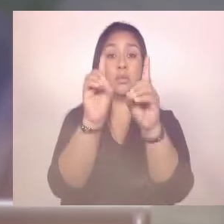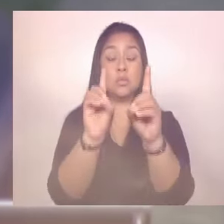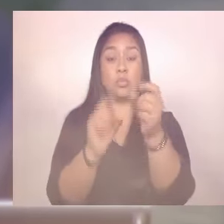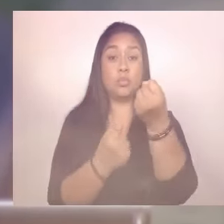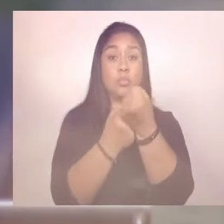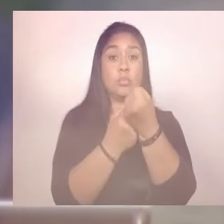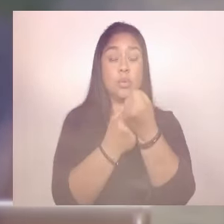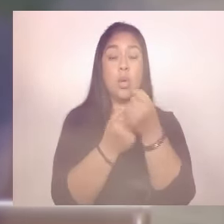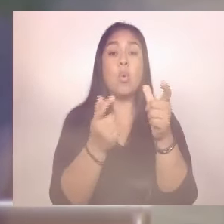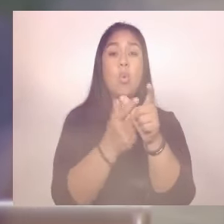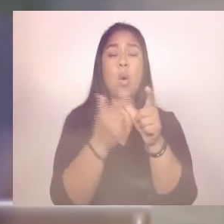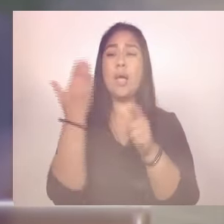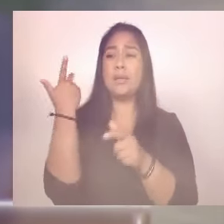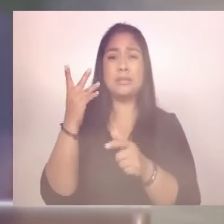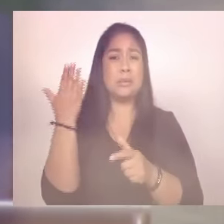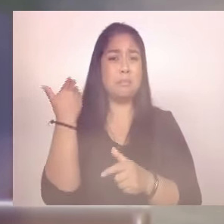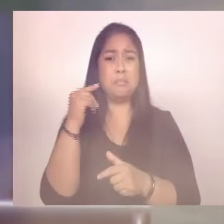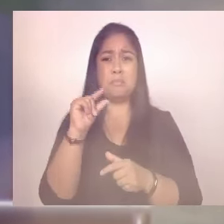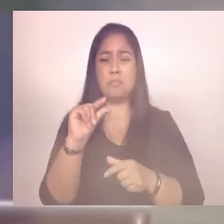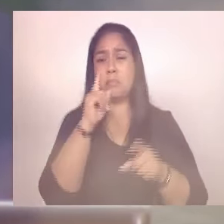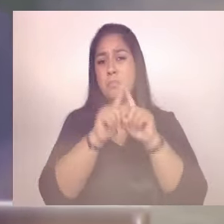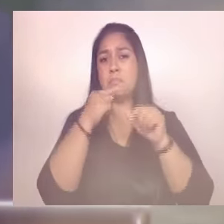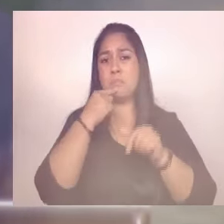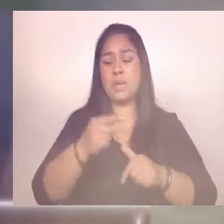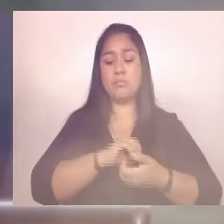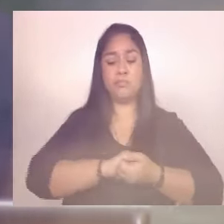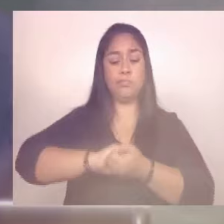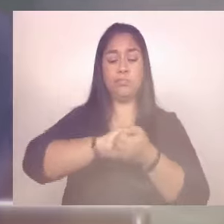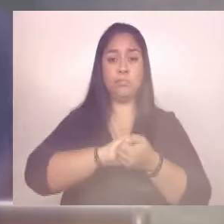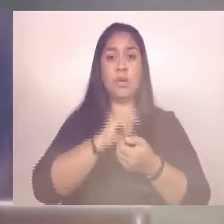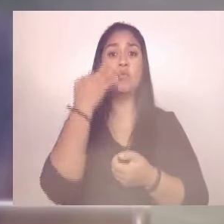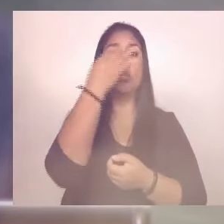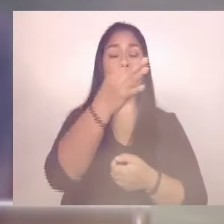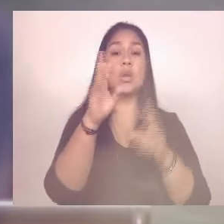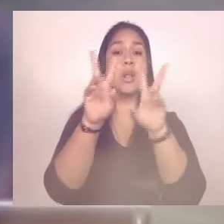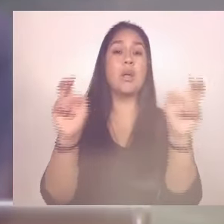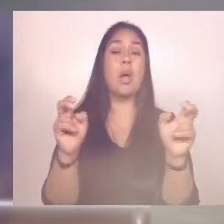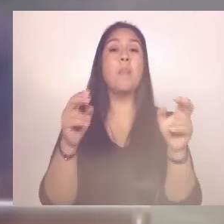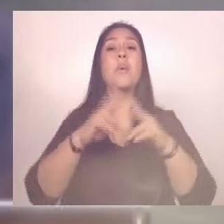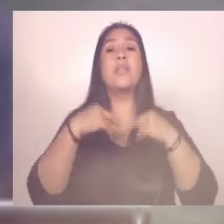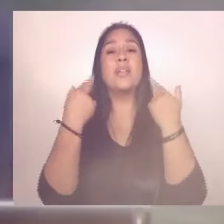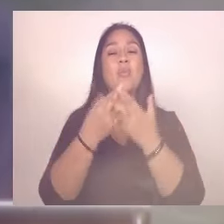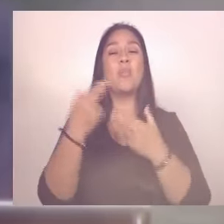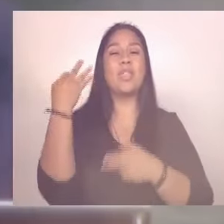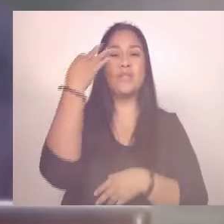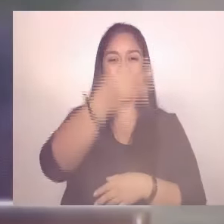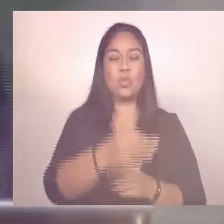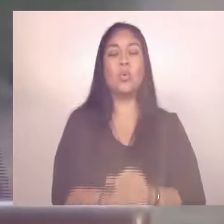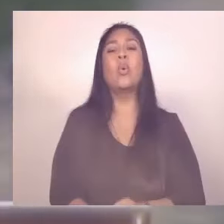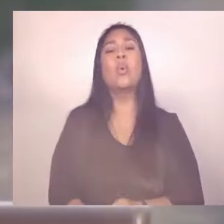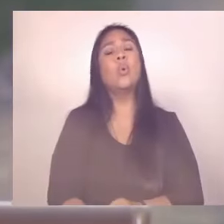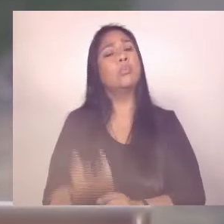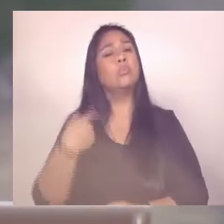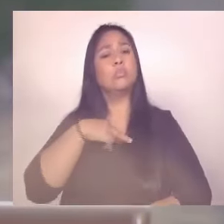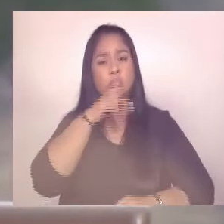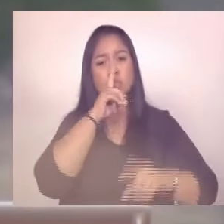desarrollo sostenible, con la reciente adopción del Pacto del Futuro en el marco de la Cumbre del Futuro. Tenemos la